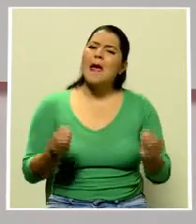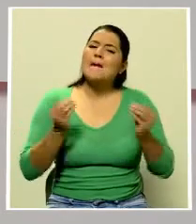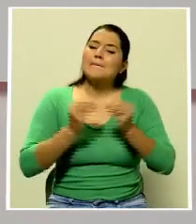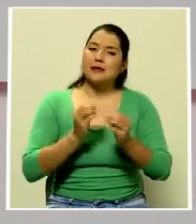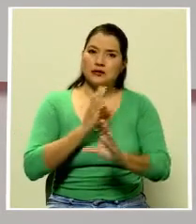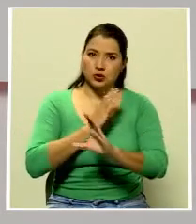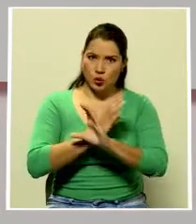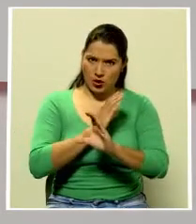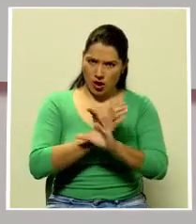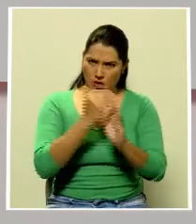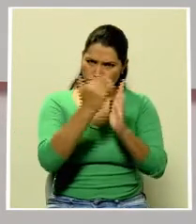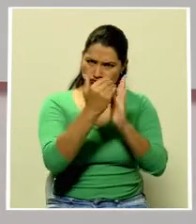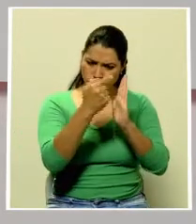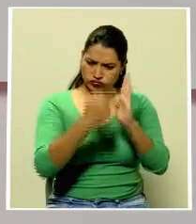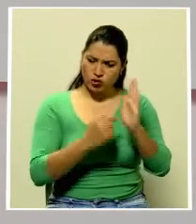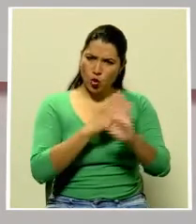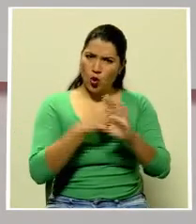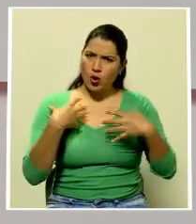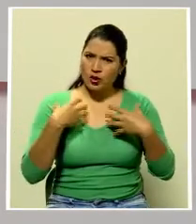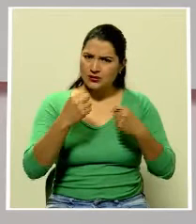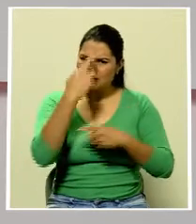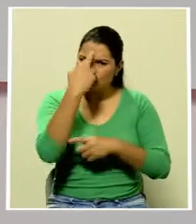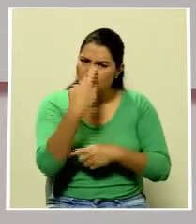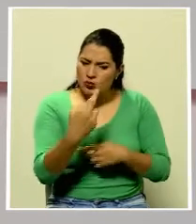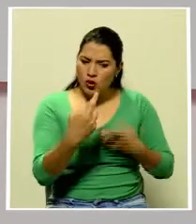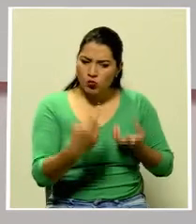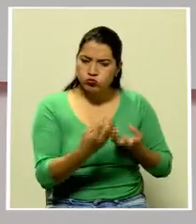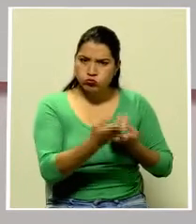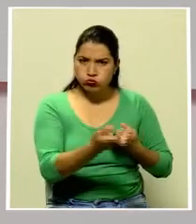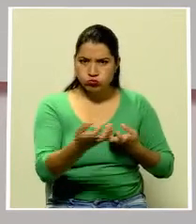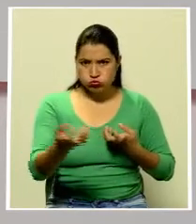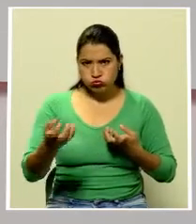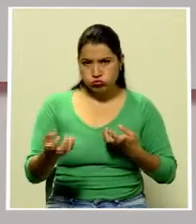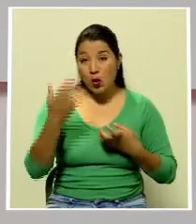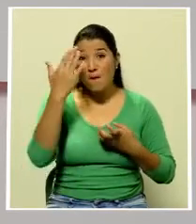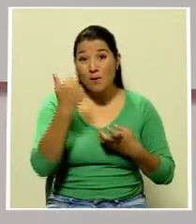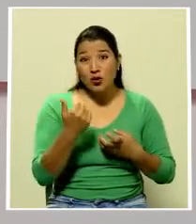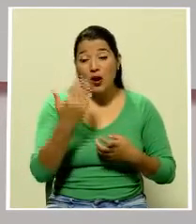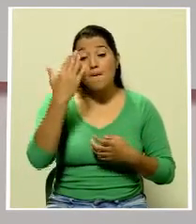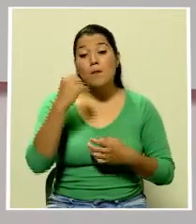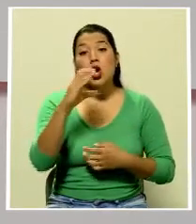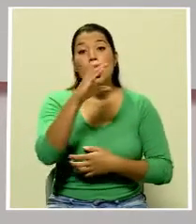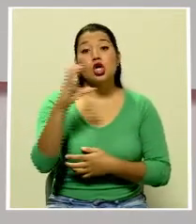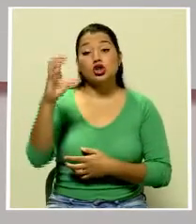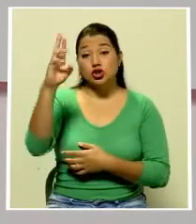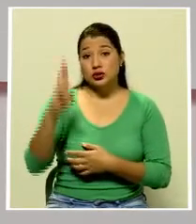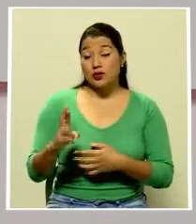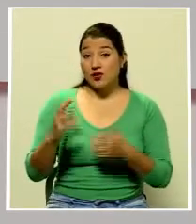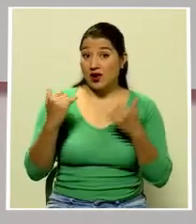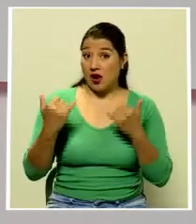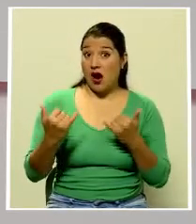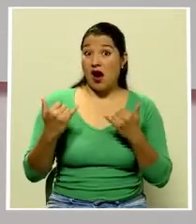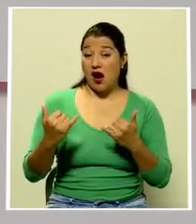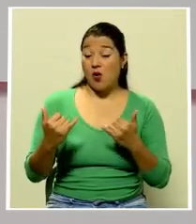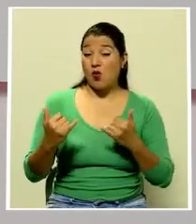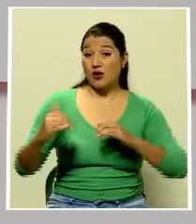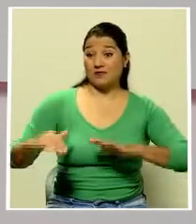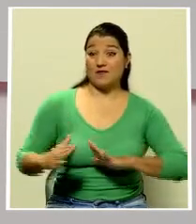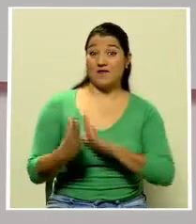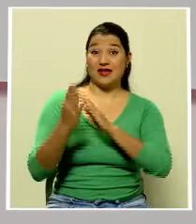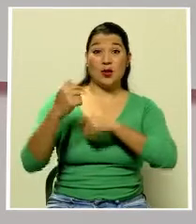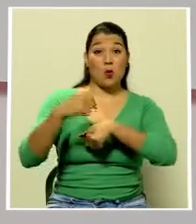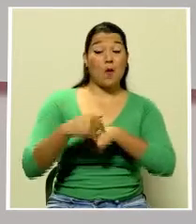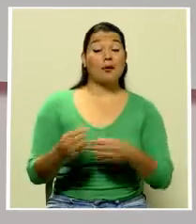sanitarias y respete las burbujas sociales. Esto porque el país atraviesa una de las fases